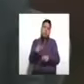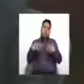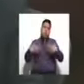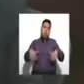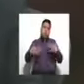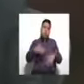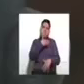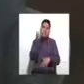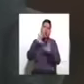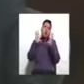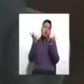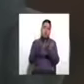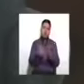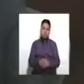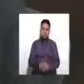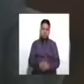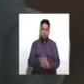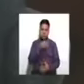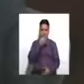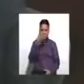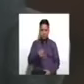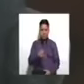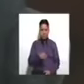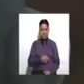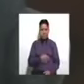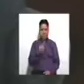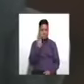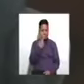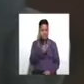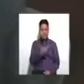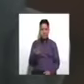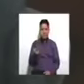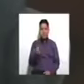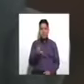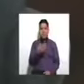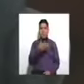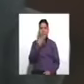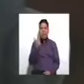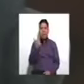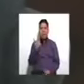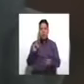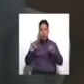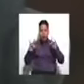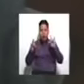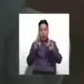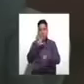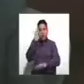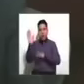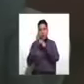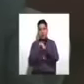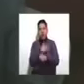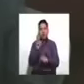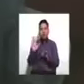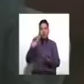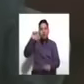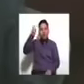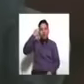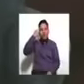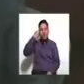Hacienda del mundo, pero en realidad lo que vimos fue a uno de los mejores ilusionistas del gabinete del gobierno